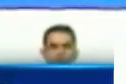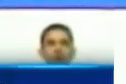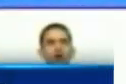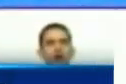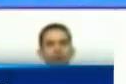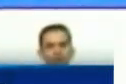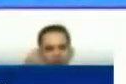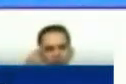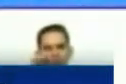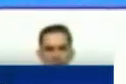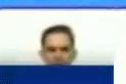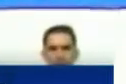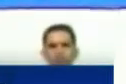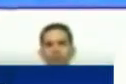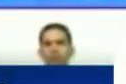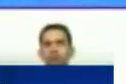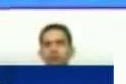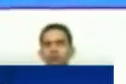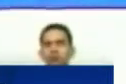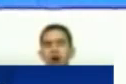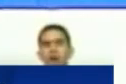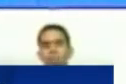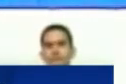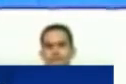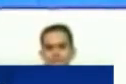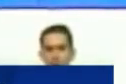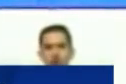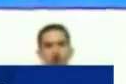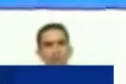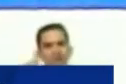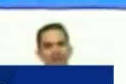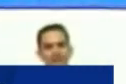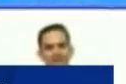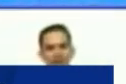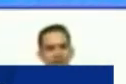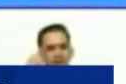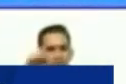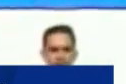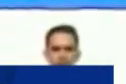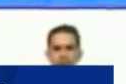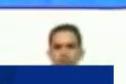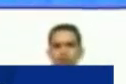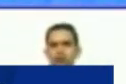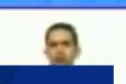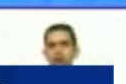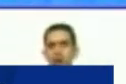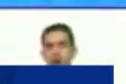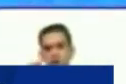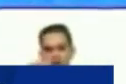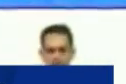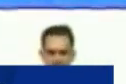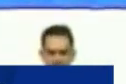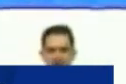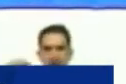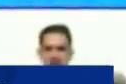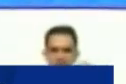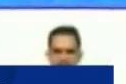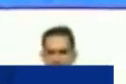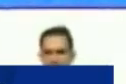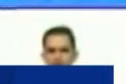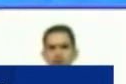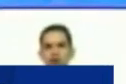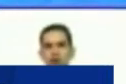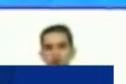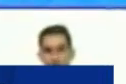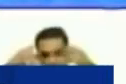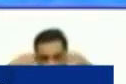bono cafetero, ganadero, tecnológico con semilla y fertilizantes, para